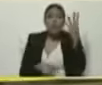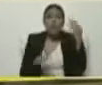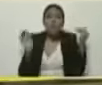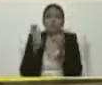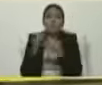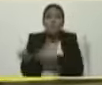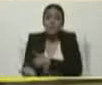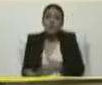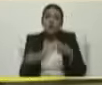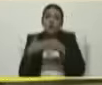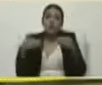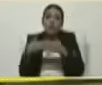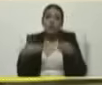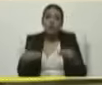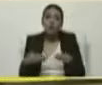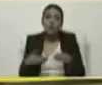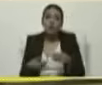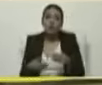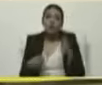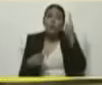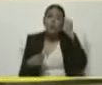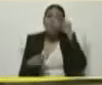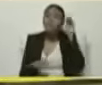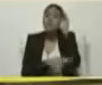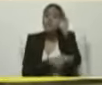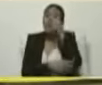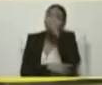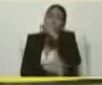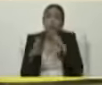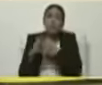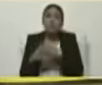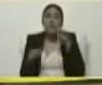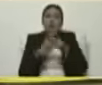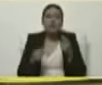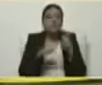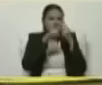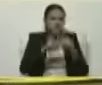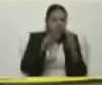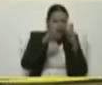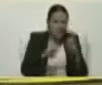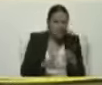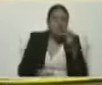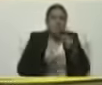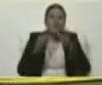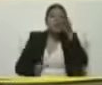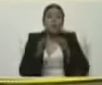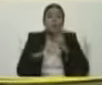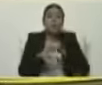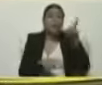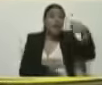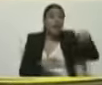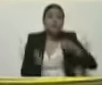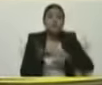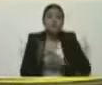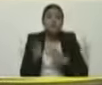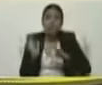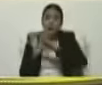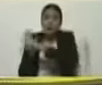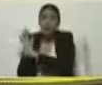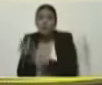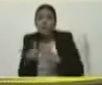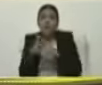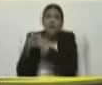4 mil millones de dólares. Algún día en Estados Unidos van a hacer la auditoría y seguramente harán un juicio porque robaron a los Estados Unidos, robaron